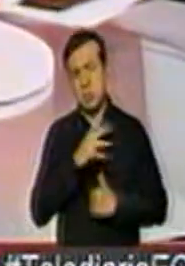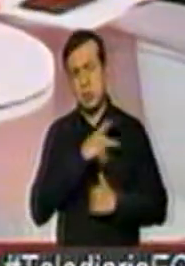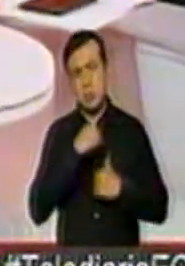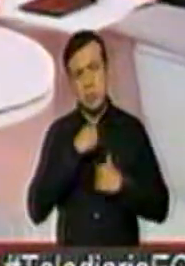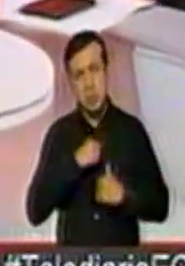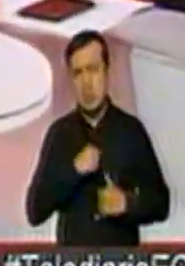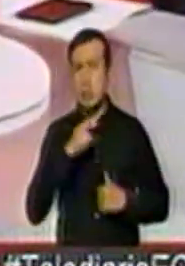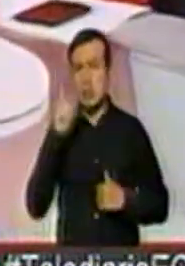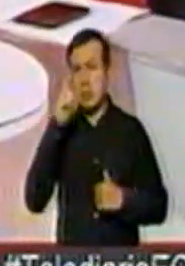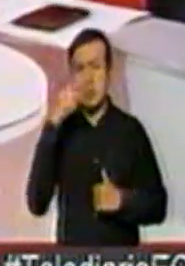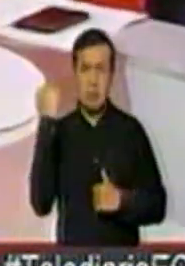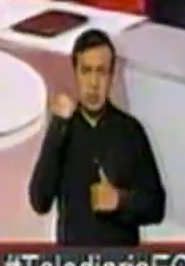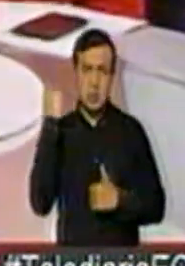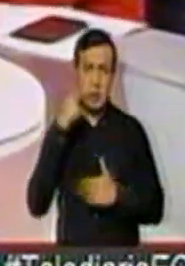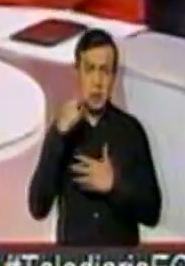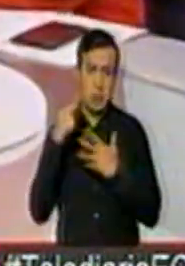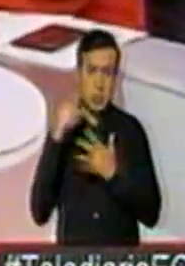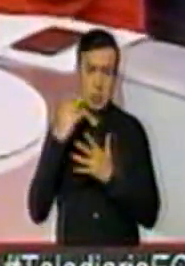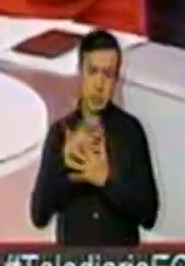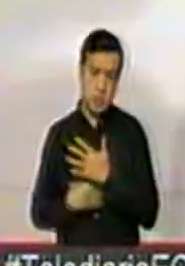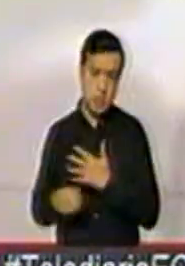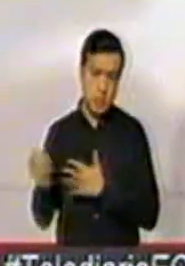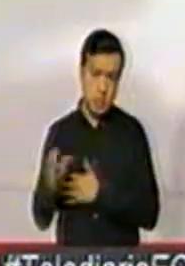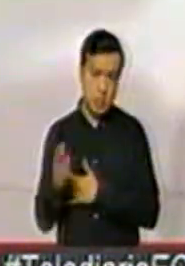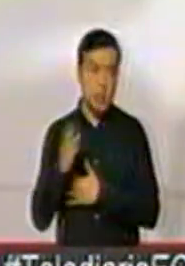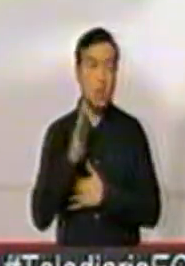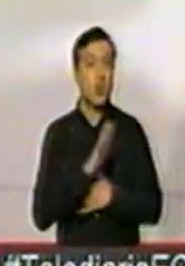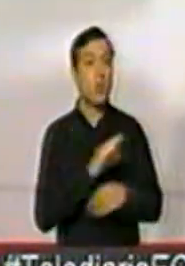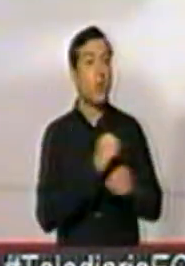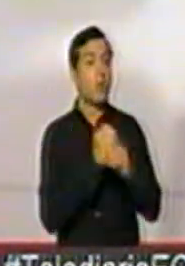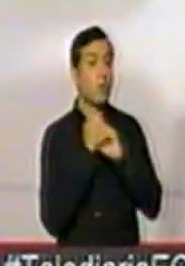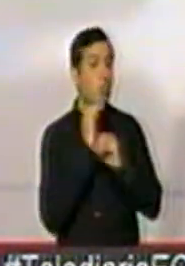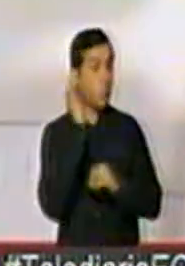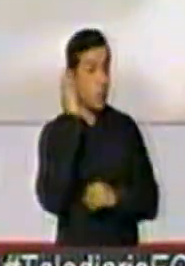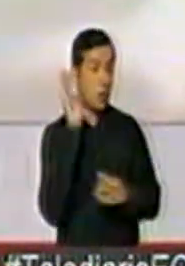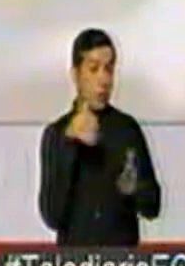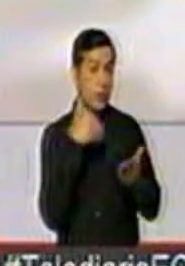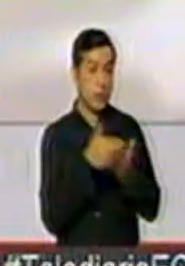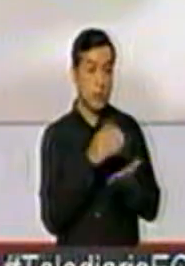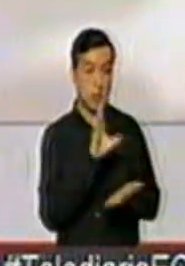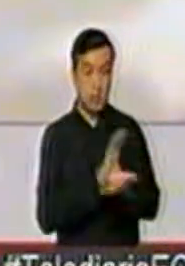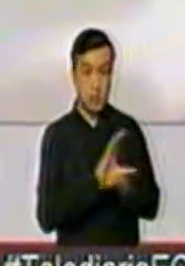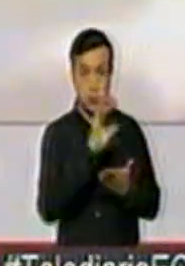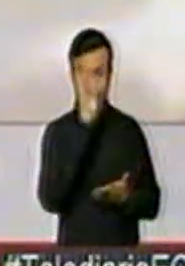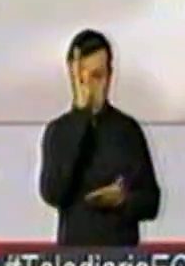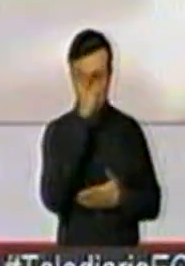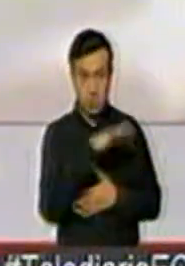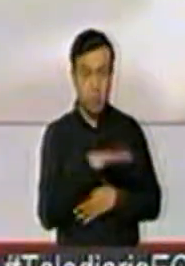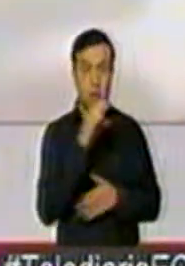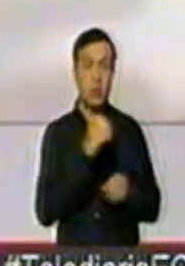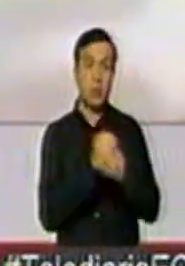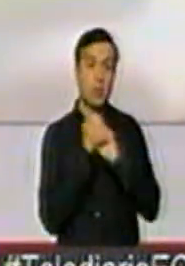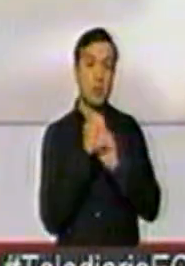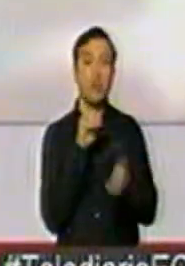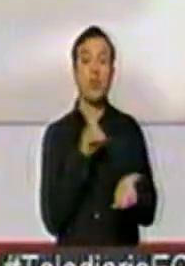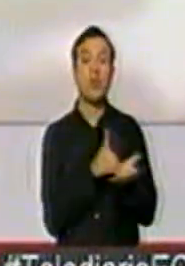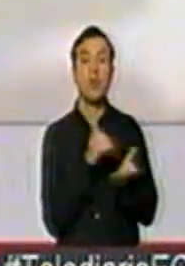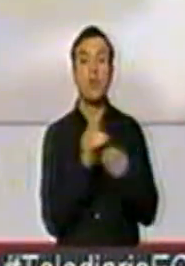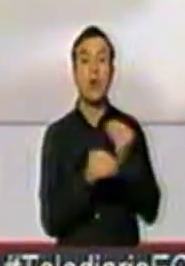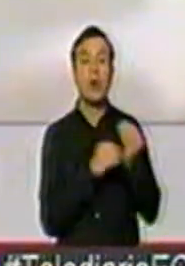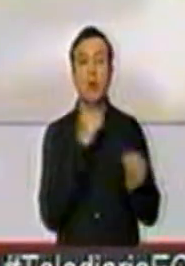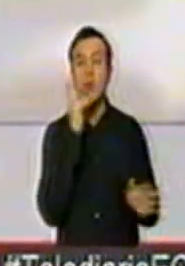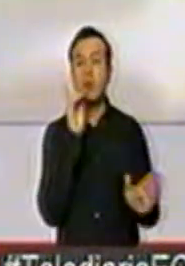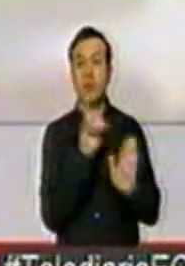violada y embarazada y que ha debido abortar? Bueno, la obligación cuando una mujer acude a un centro médico, a un hospital, la obligación que tienen los médicos es de